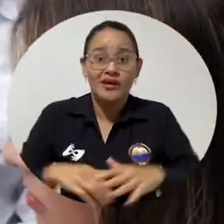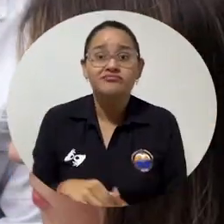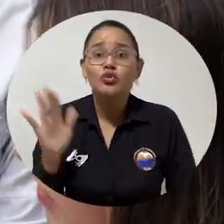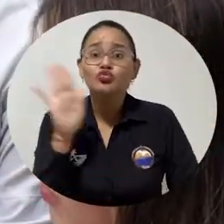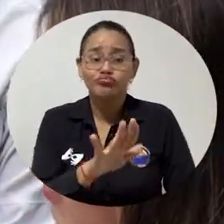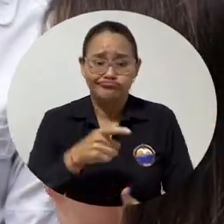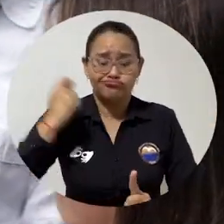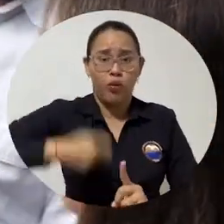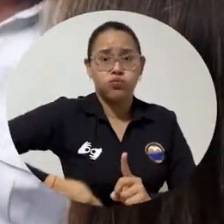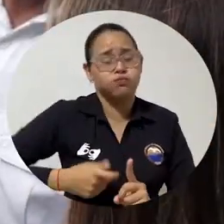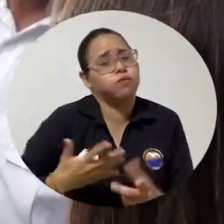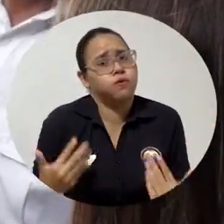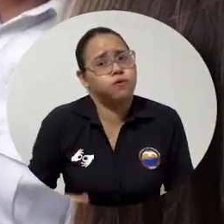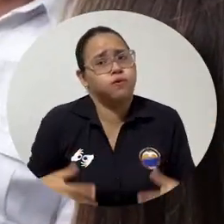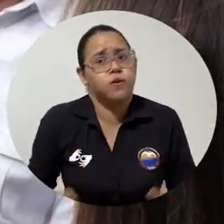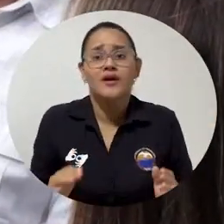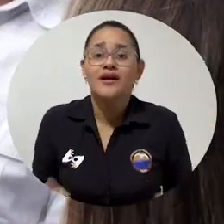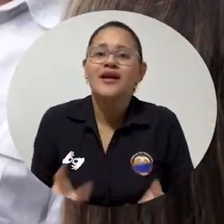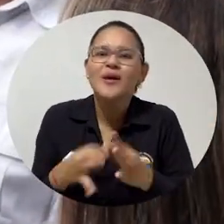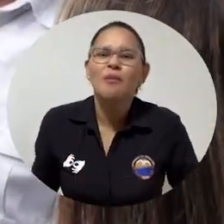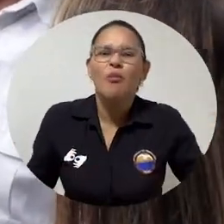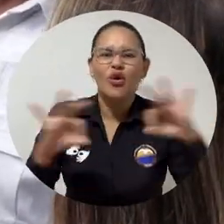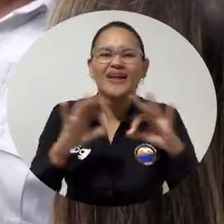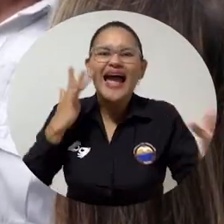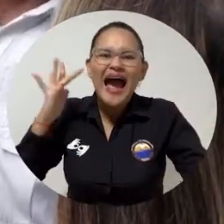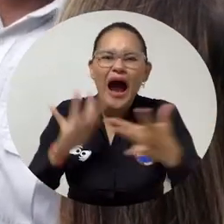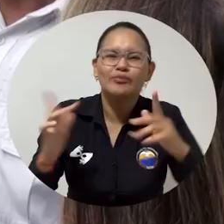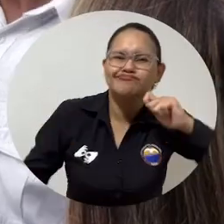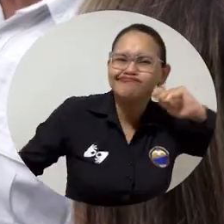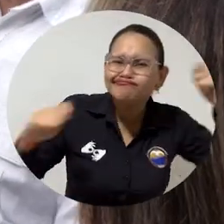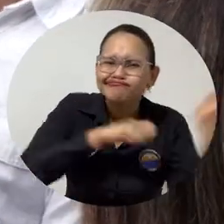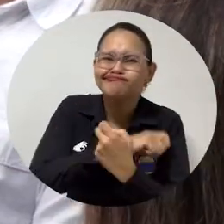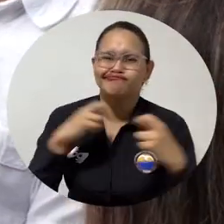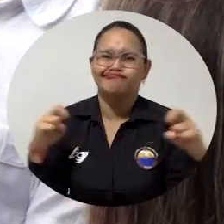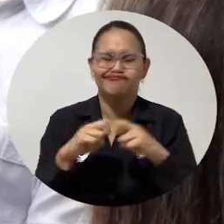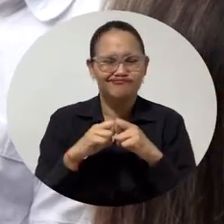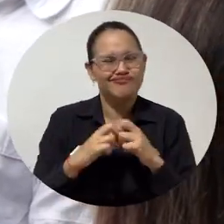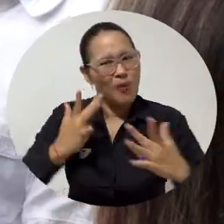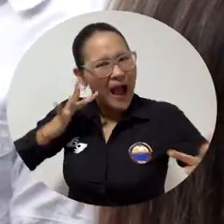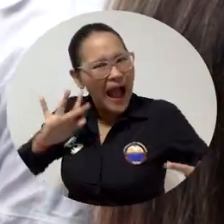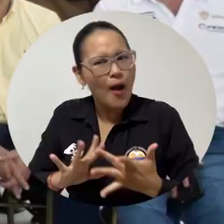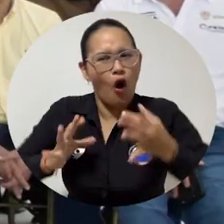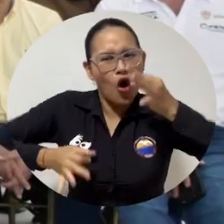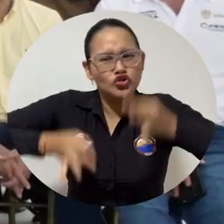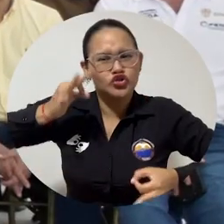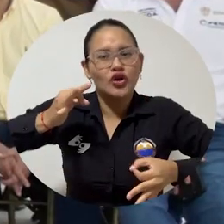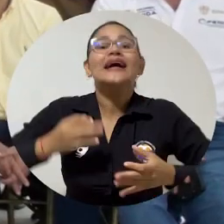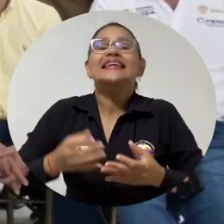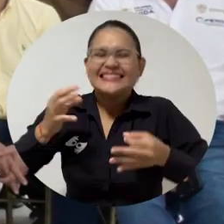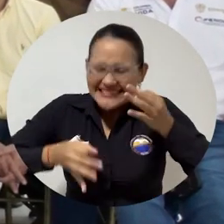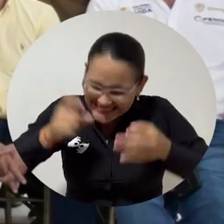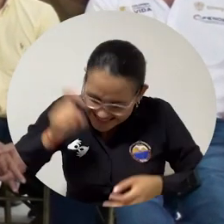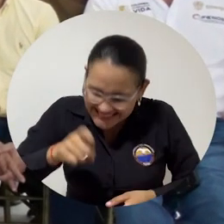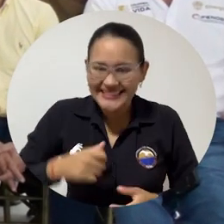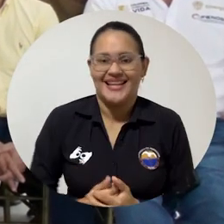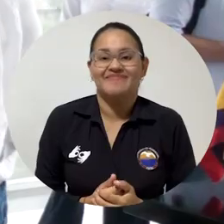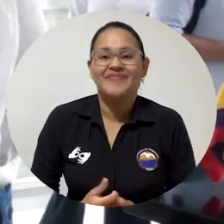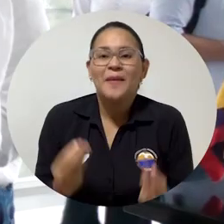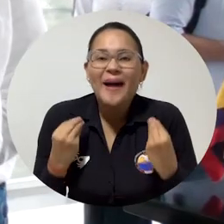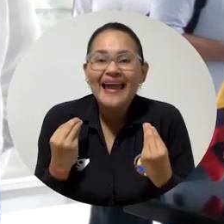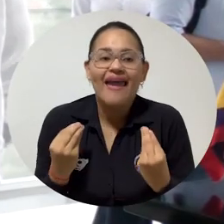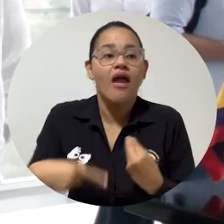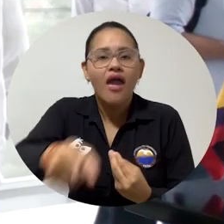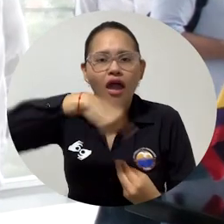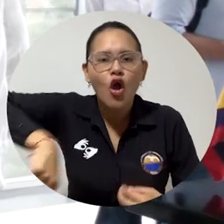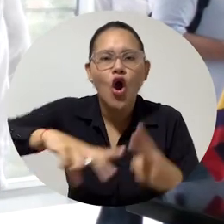públicas. Tienen un rol muy importante que jugar en la transición energética justa, porque aquí necesitamos generar nuevo tipo de conocimiento